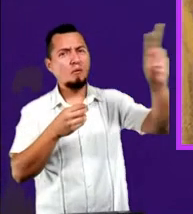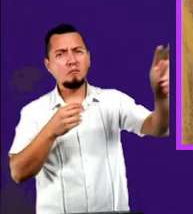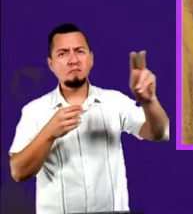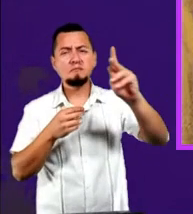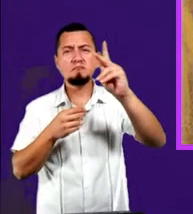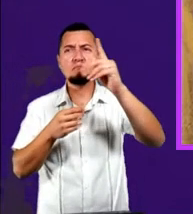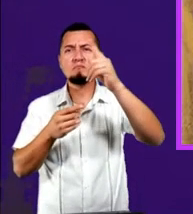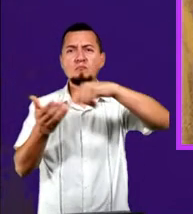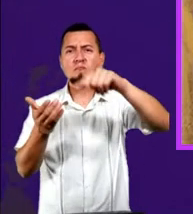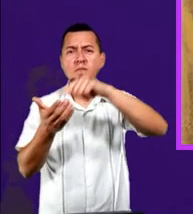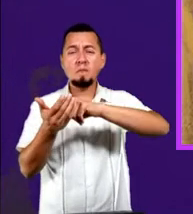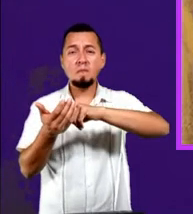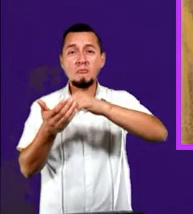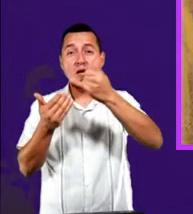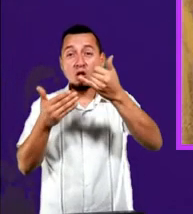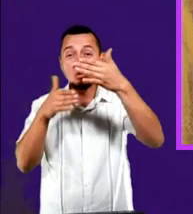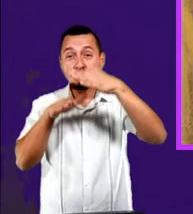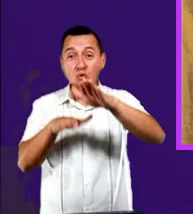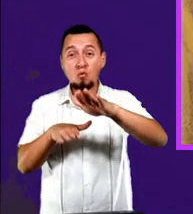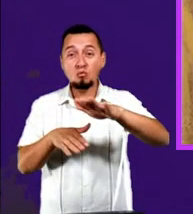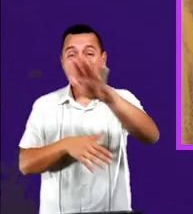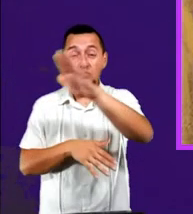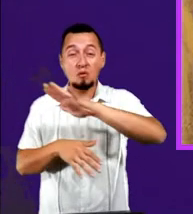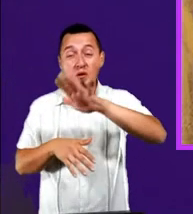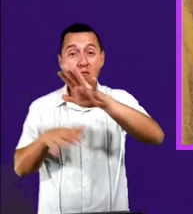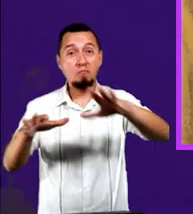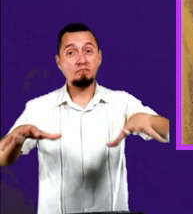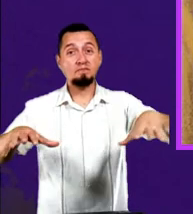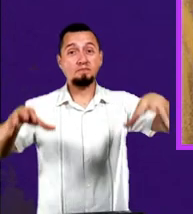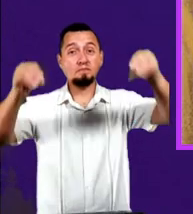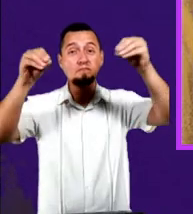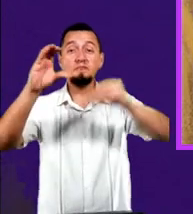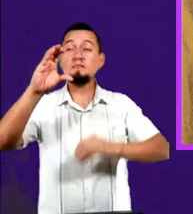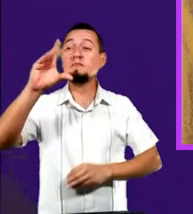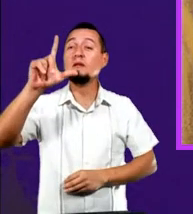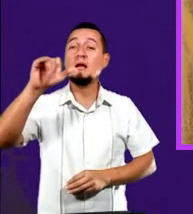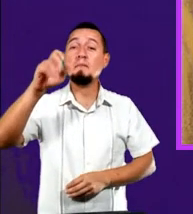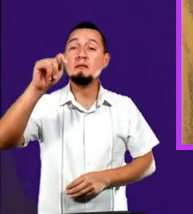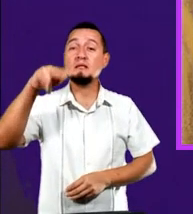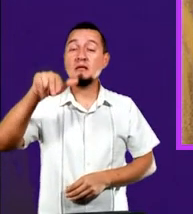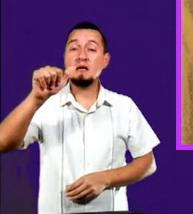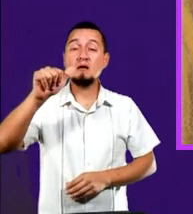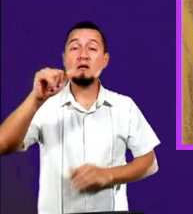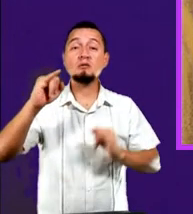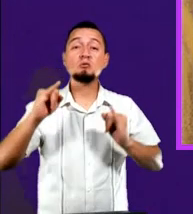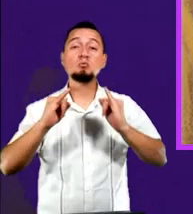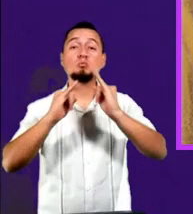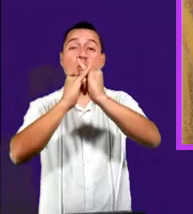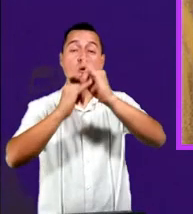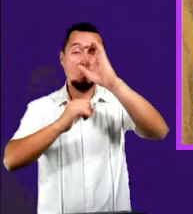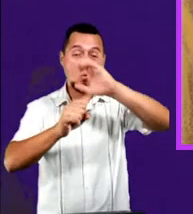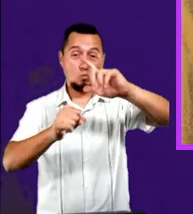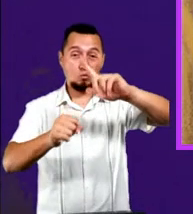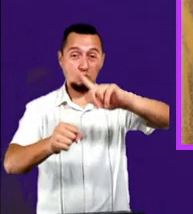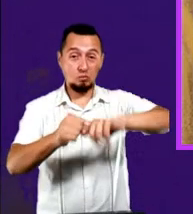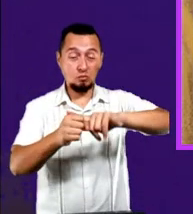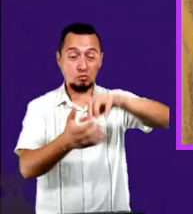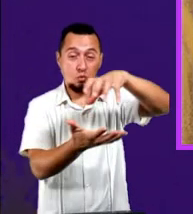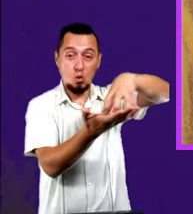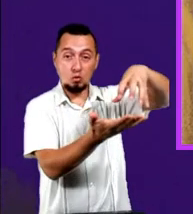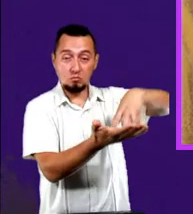Capilla Clementina en el Instituto Cultural Cabañas, que son más de